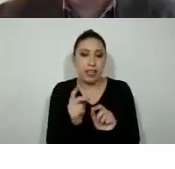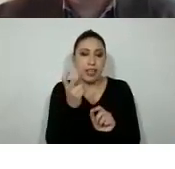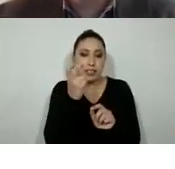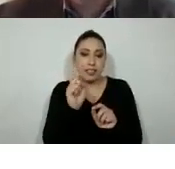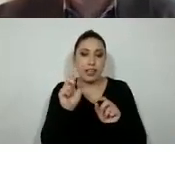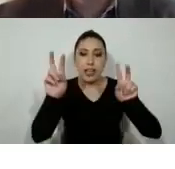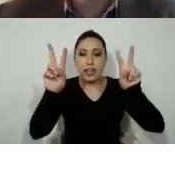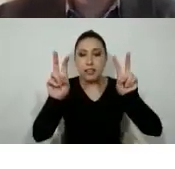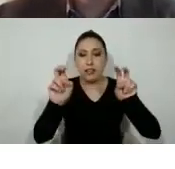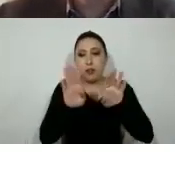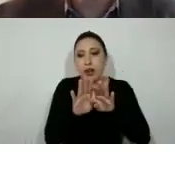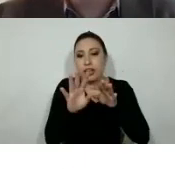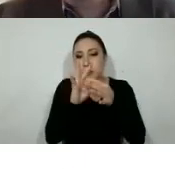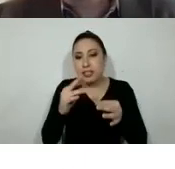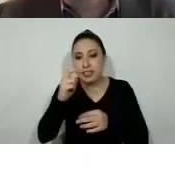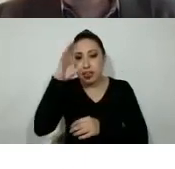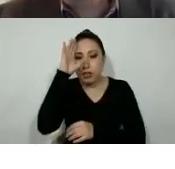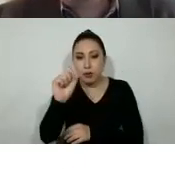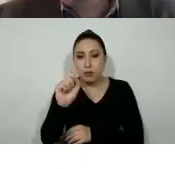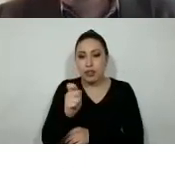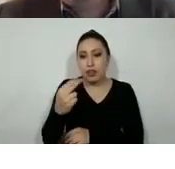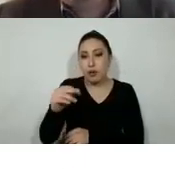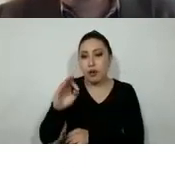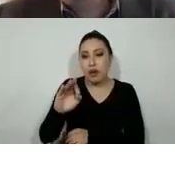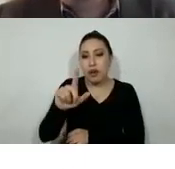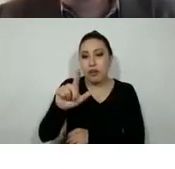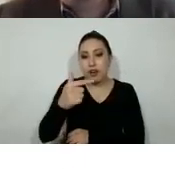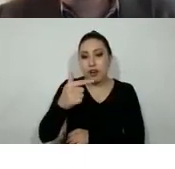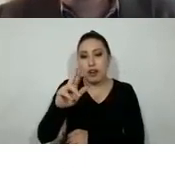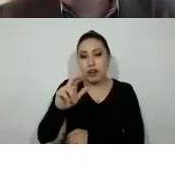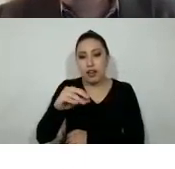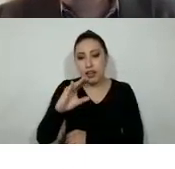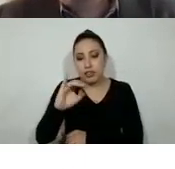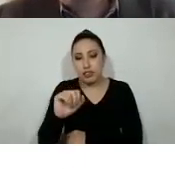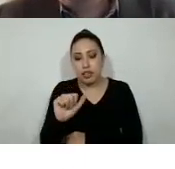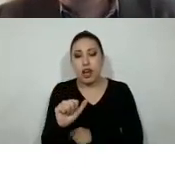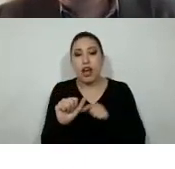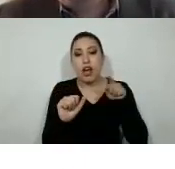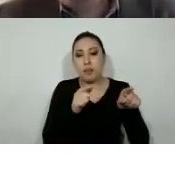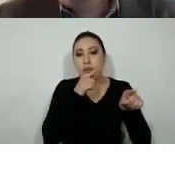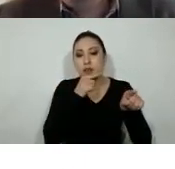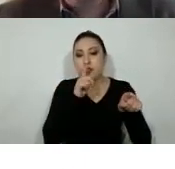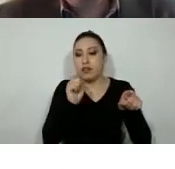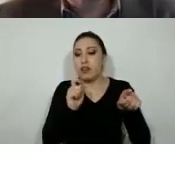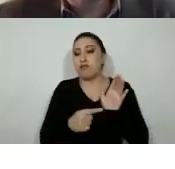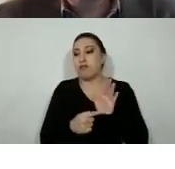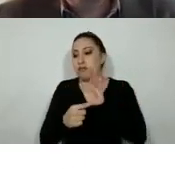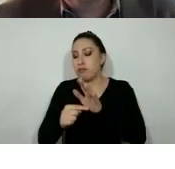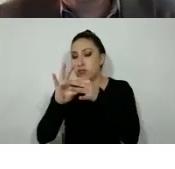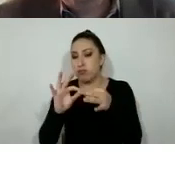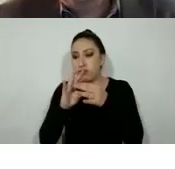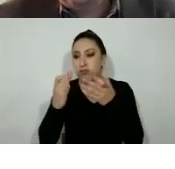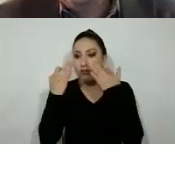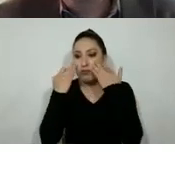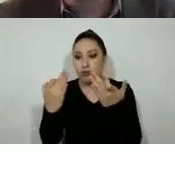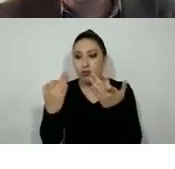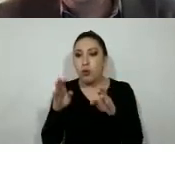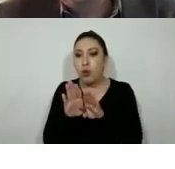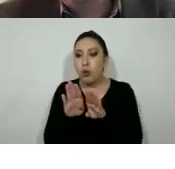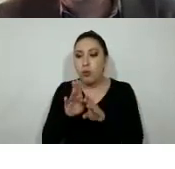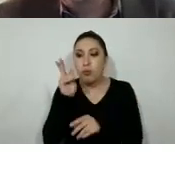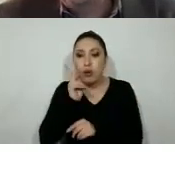la forma en que un policía después demuestra que realizó una detención en un momento muy cercano o en